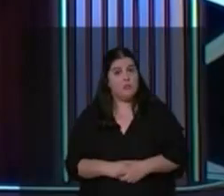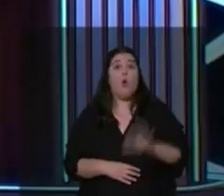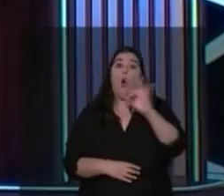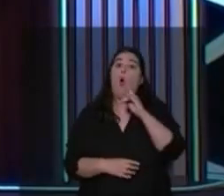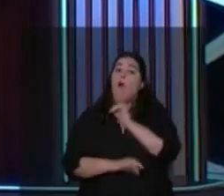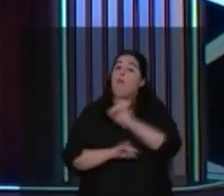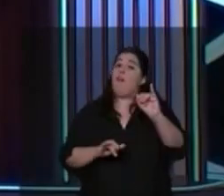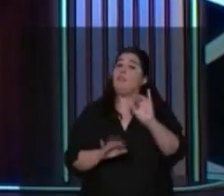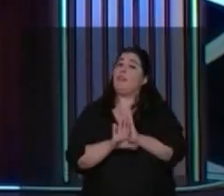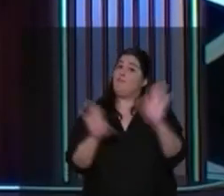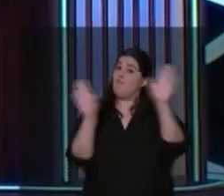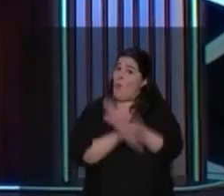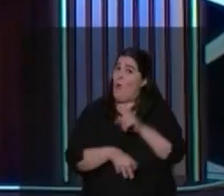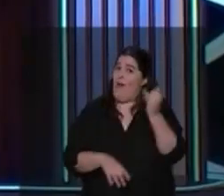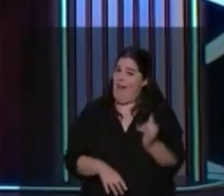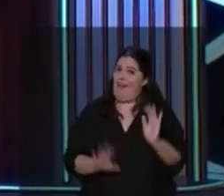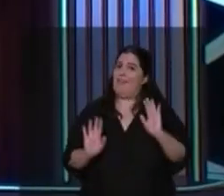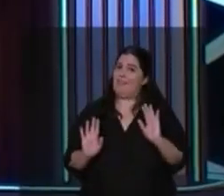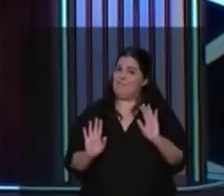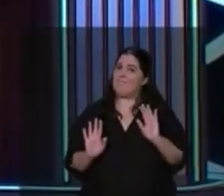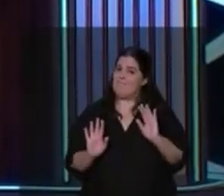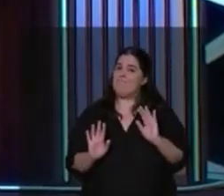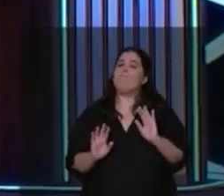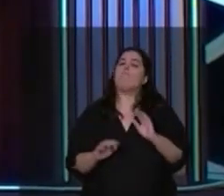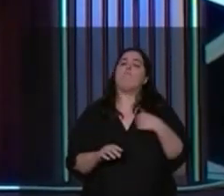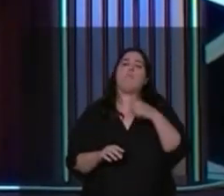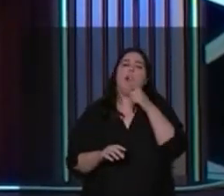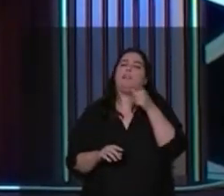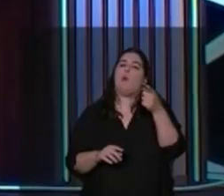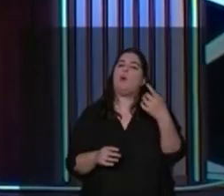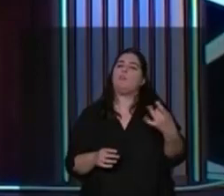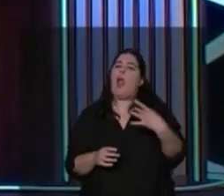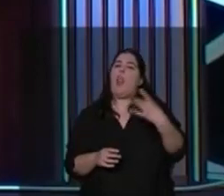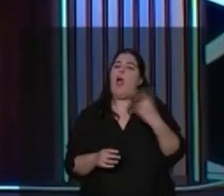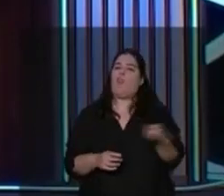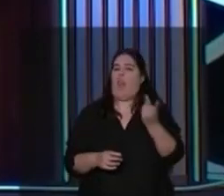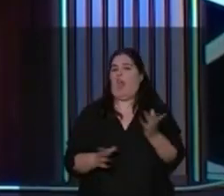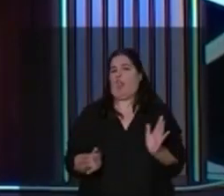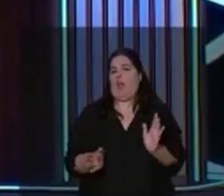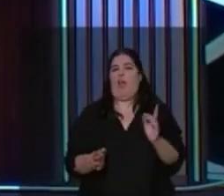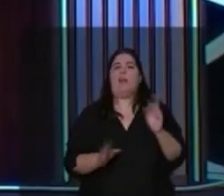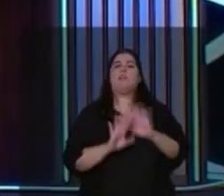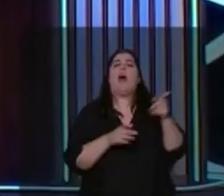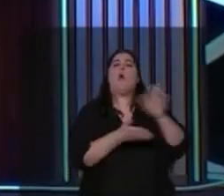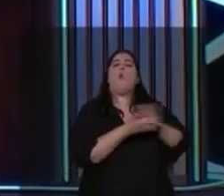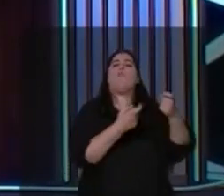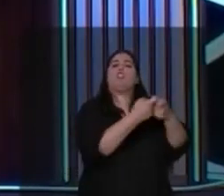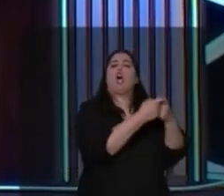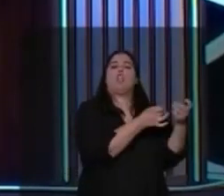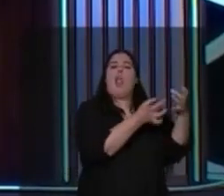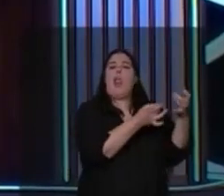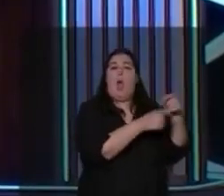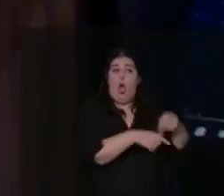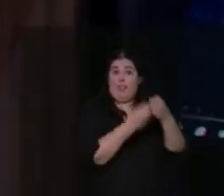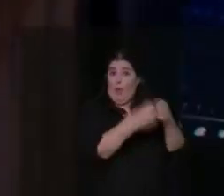retrátate. Porque me parece que lo que no podés caer es en la chicana berreta que te contagiaron tus nuevos socios, que te abandonaron